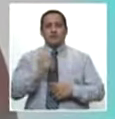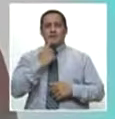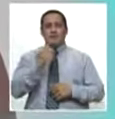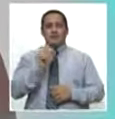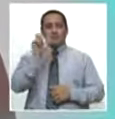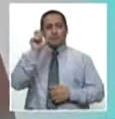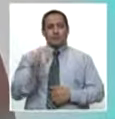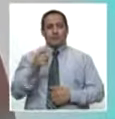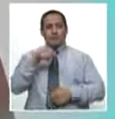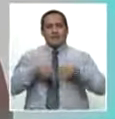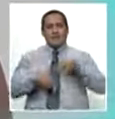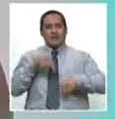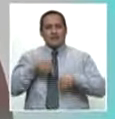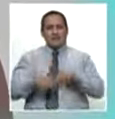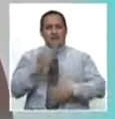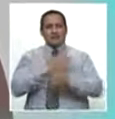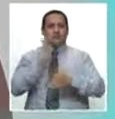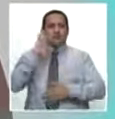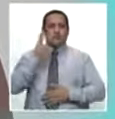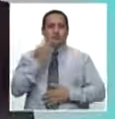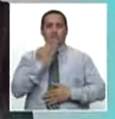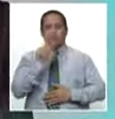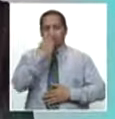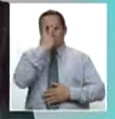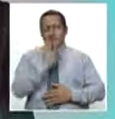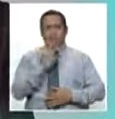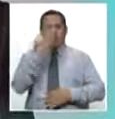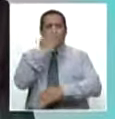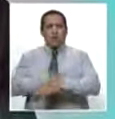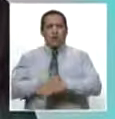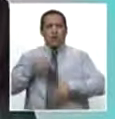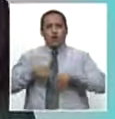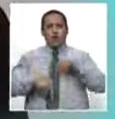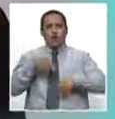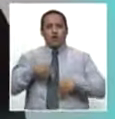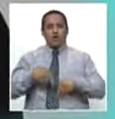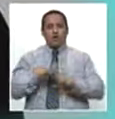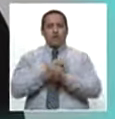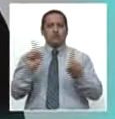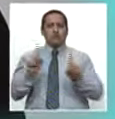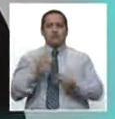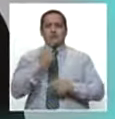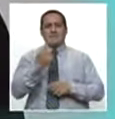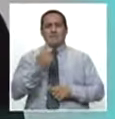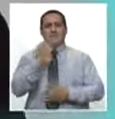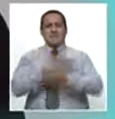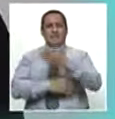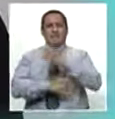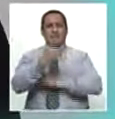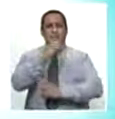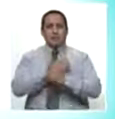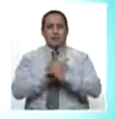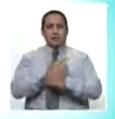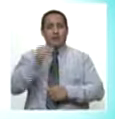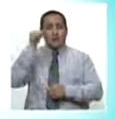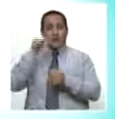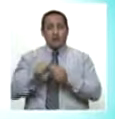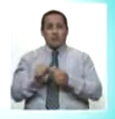se dice minusválido, sordo, mudo. Ciego, manco o cojo. Y mucho menos discapacitado.